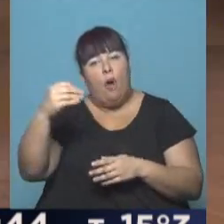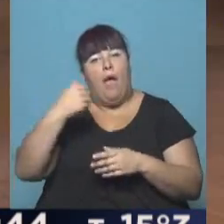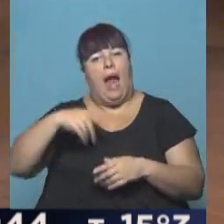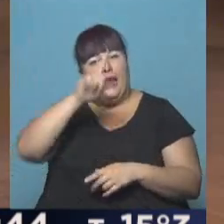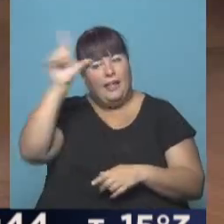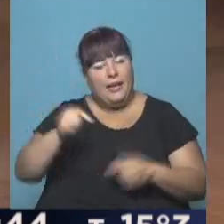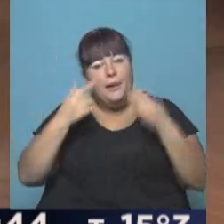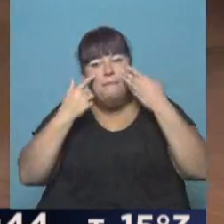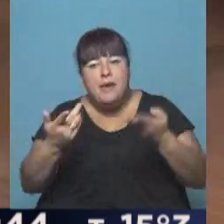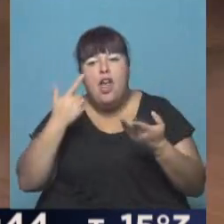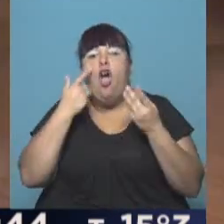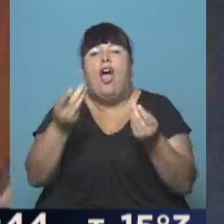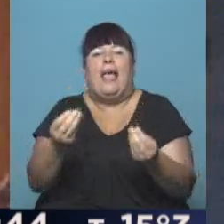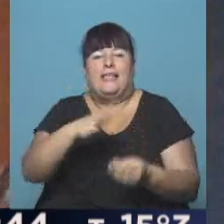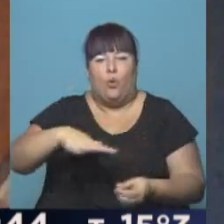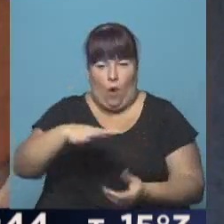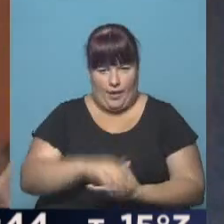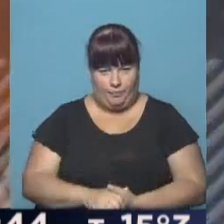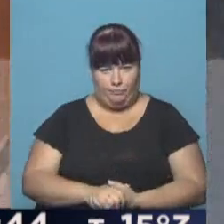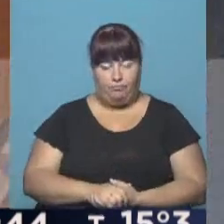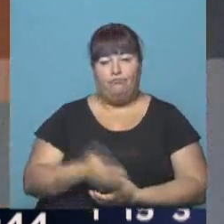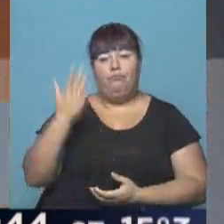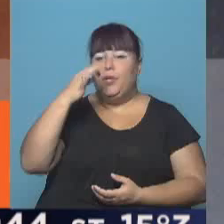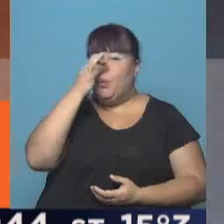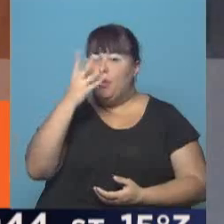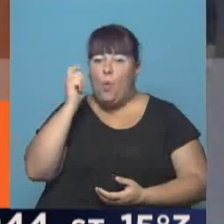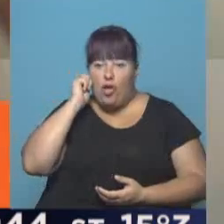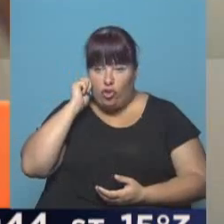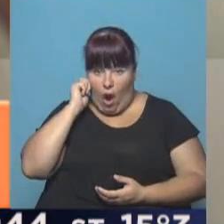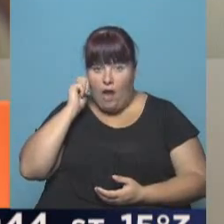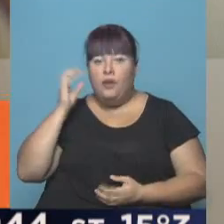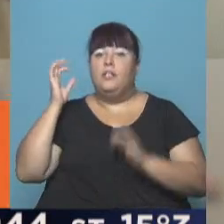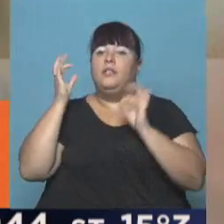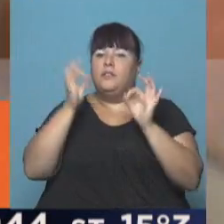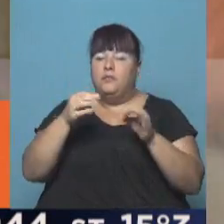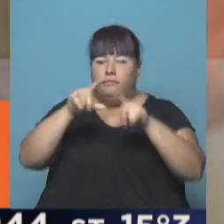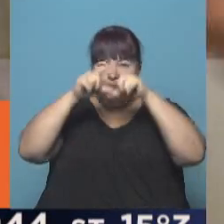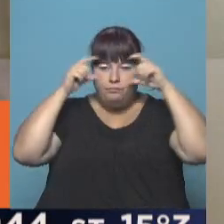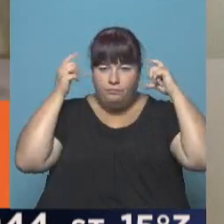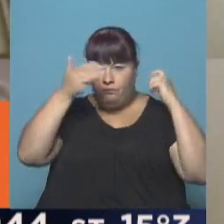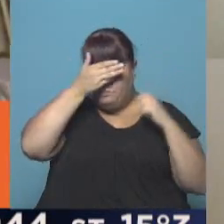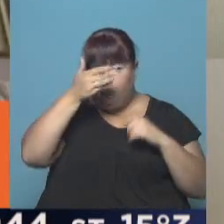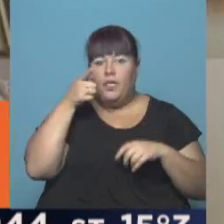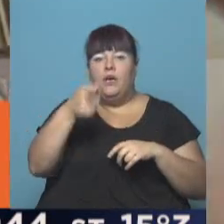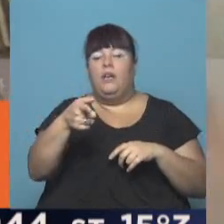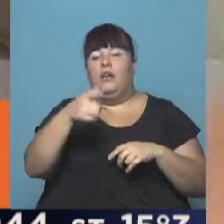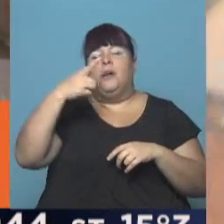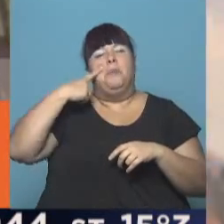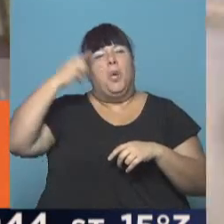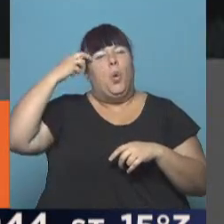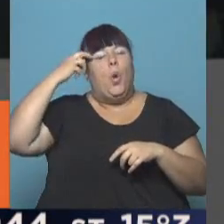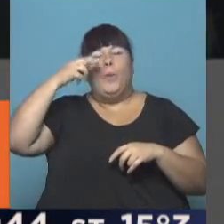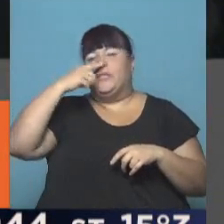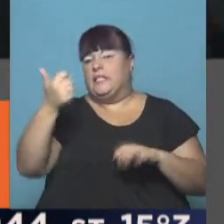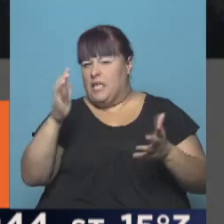país, podamos verlo y conocerlo. Tenía 24 años, llegó con los ojos vendados allá por el